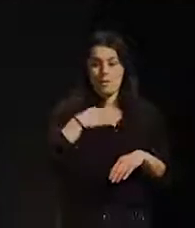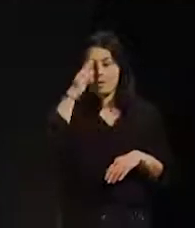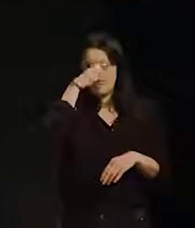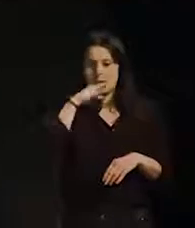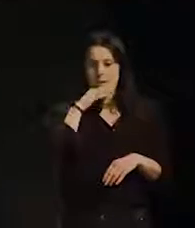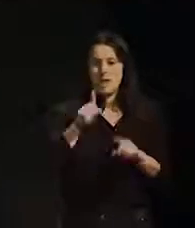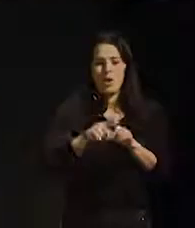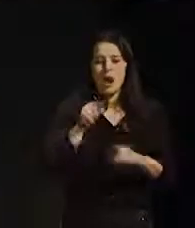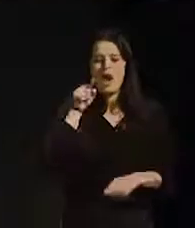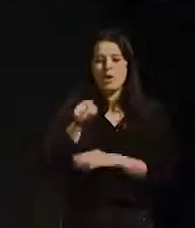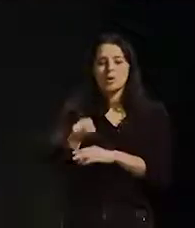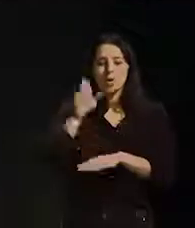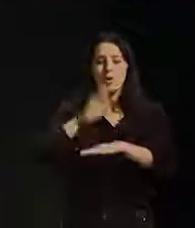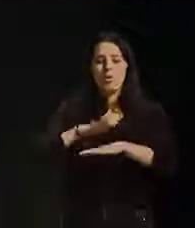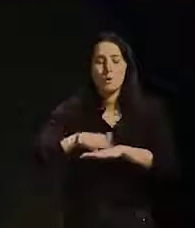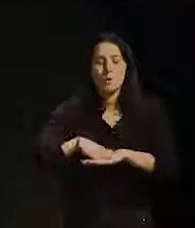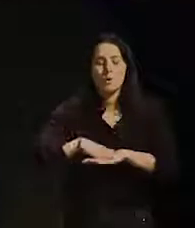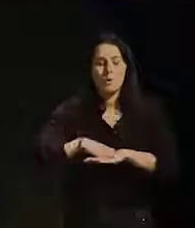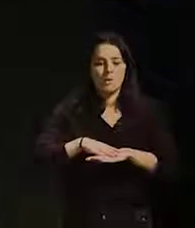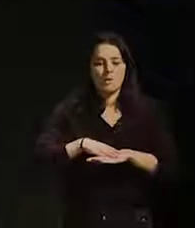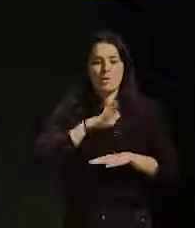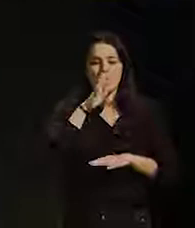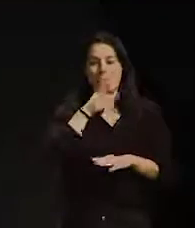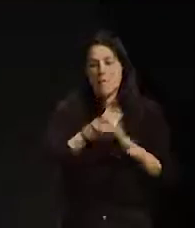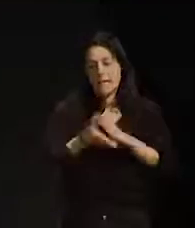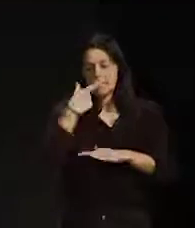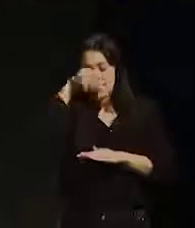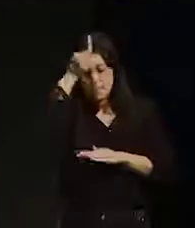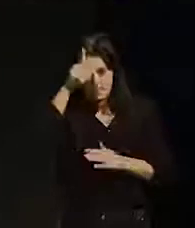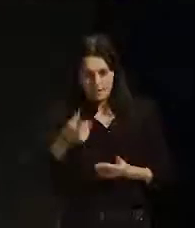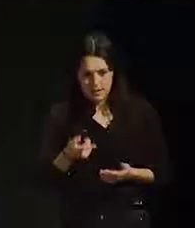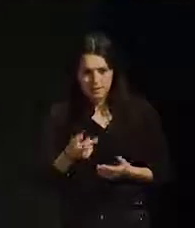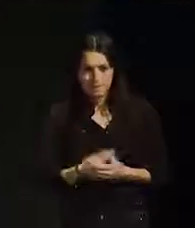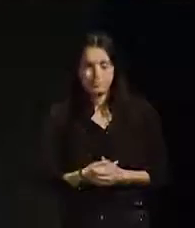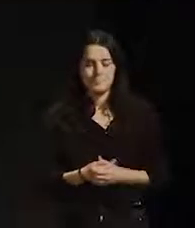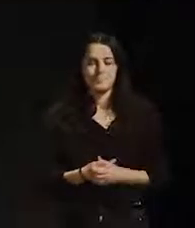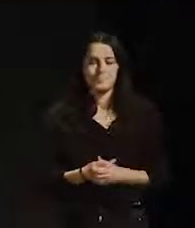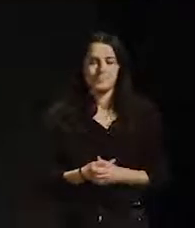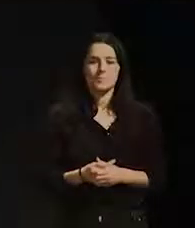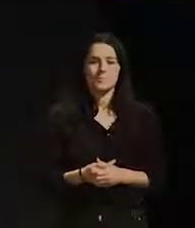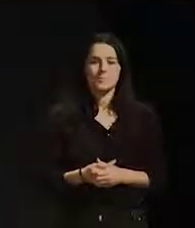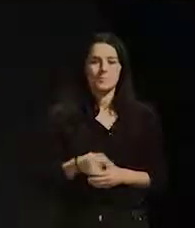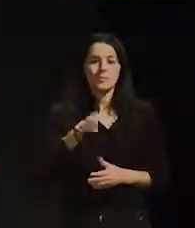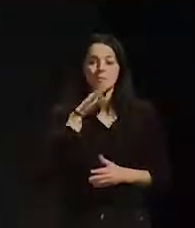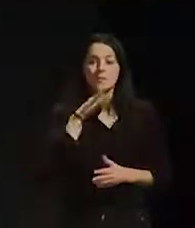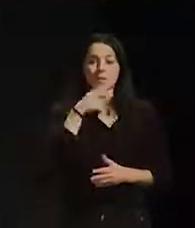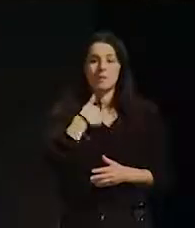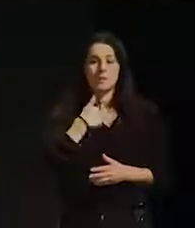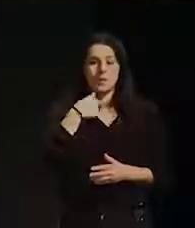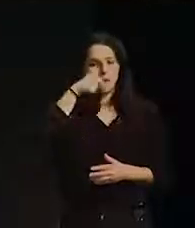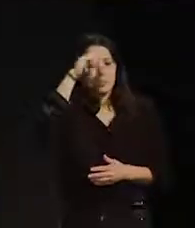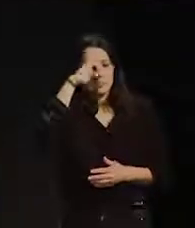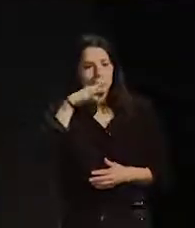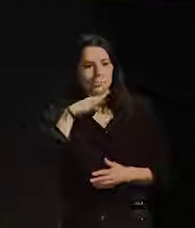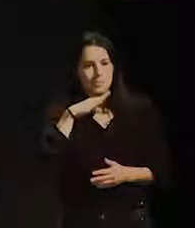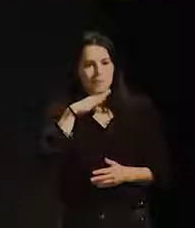no iba a volver más a Cuba cuando mi padre era un tipo